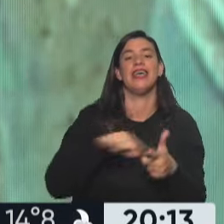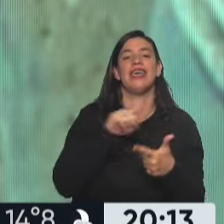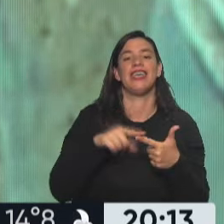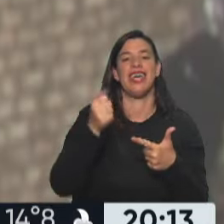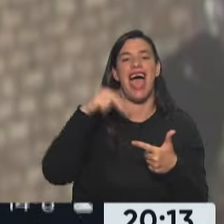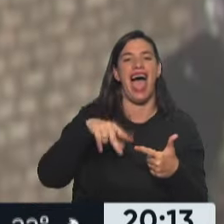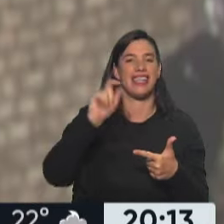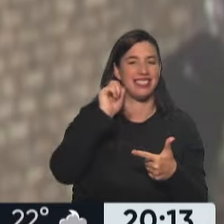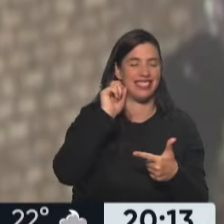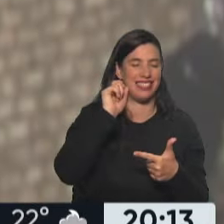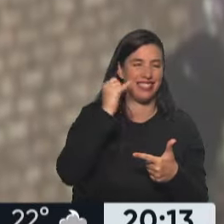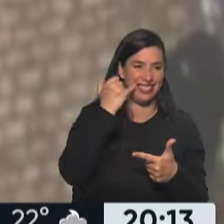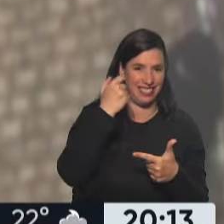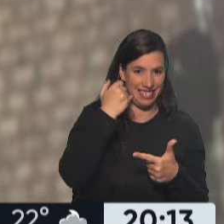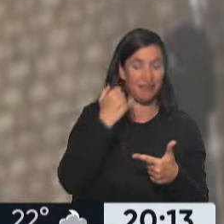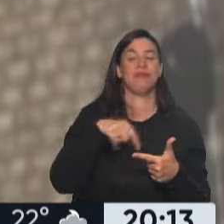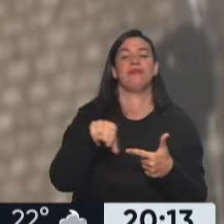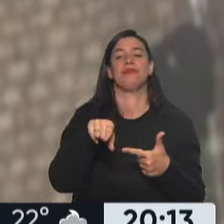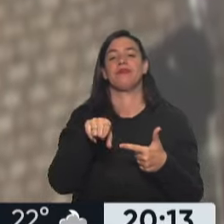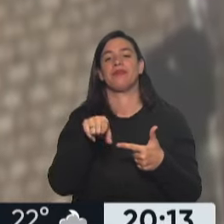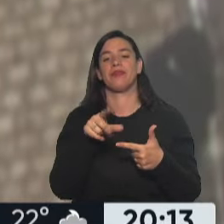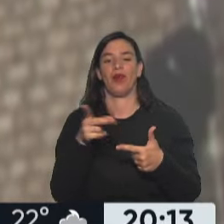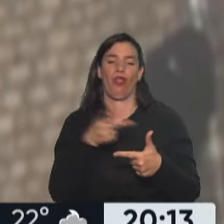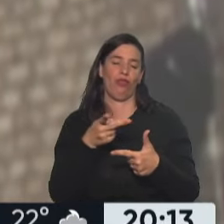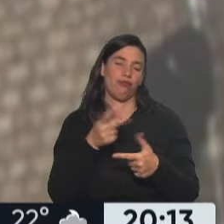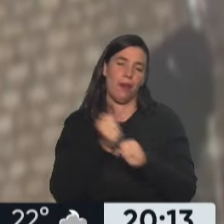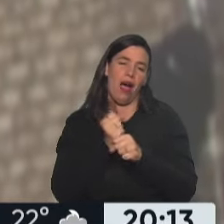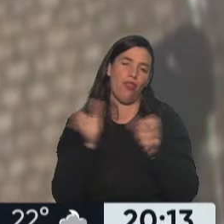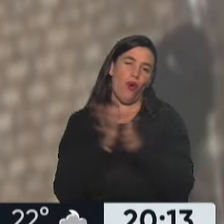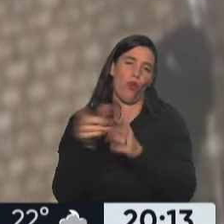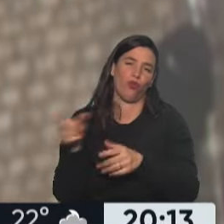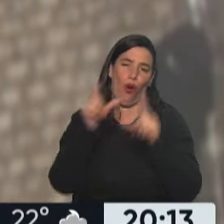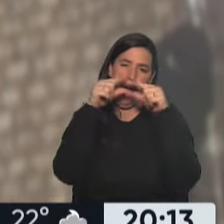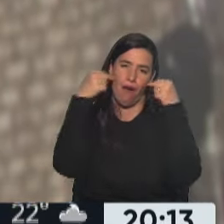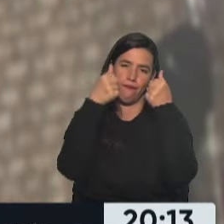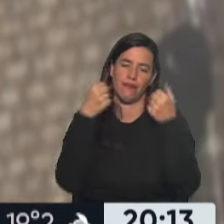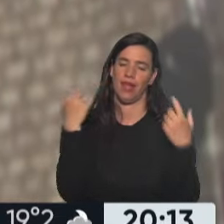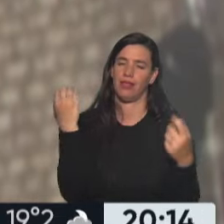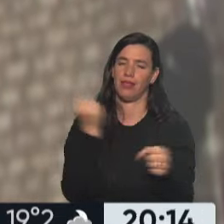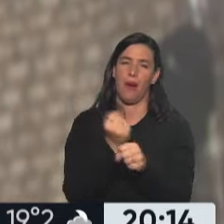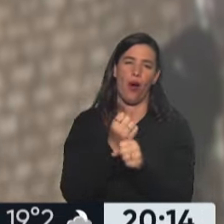bueno, allí trabajando junto a Alfredo Simón en este trabajo muy especial que acabamos de compartir en esta edición central.